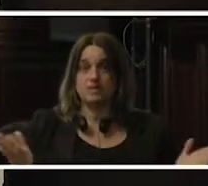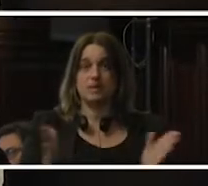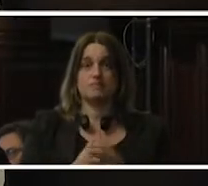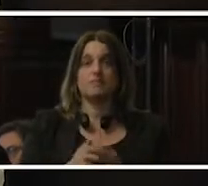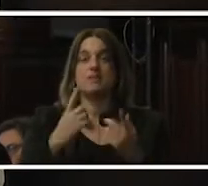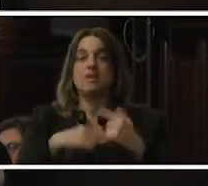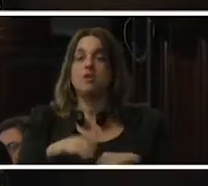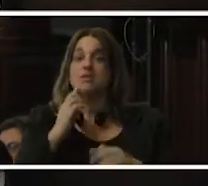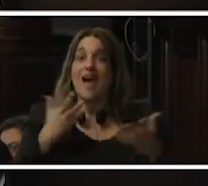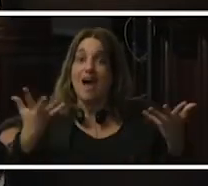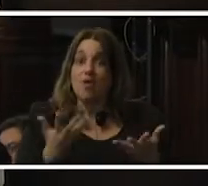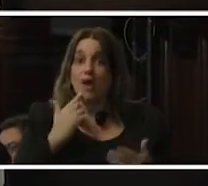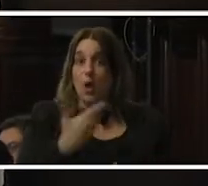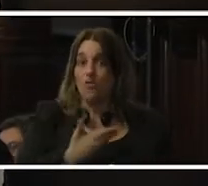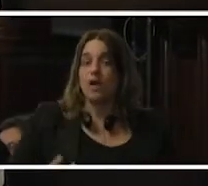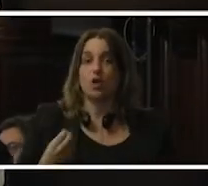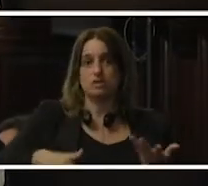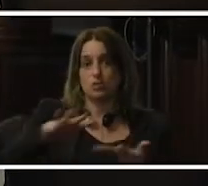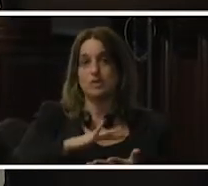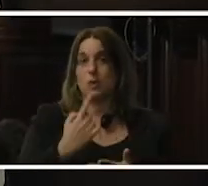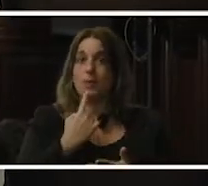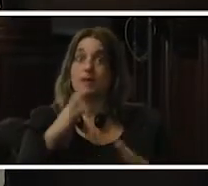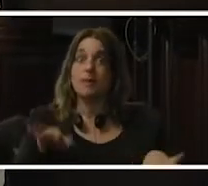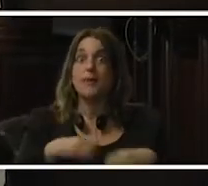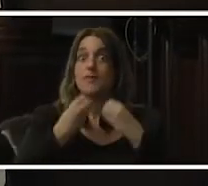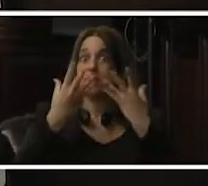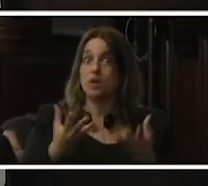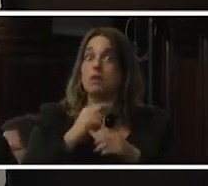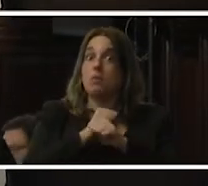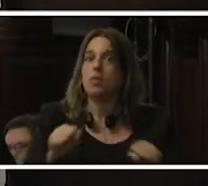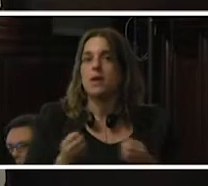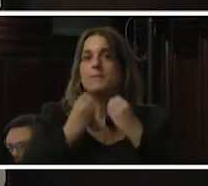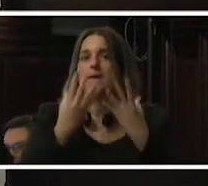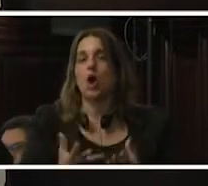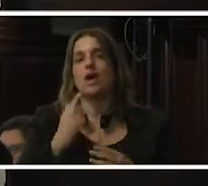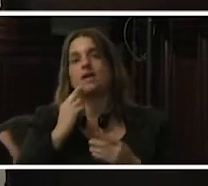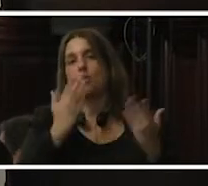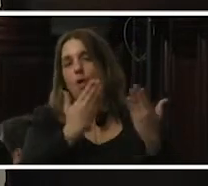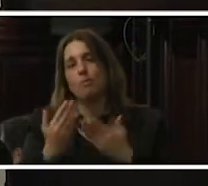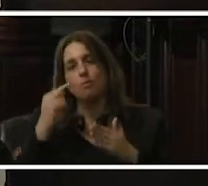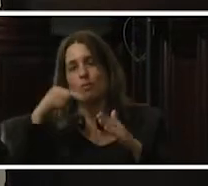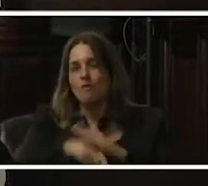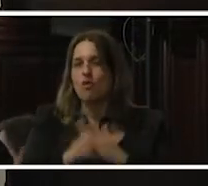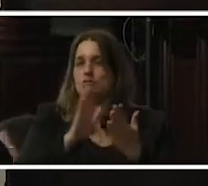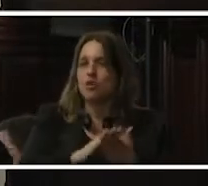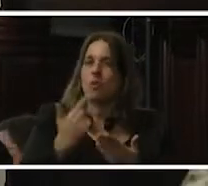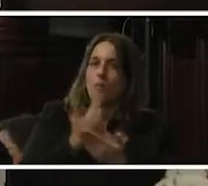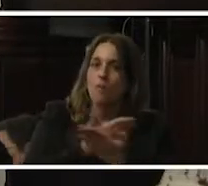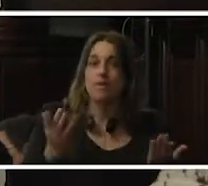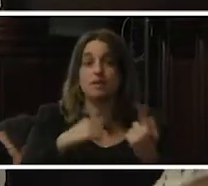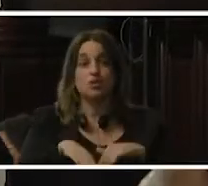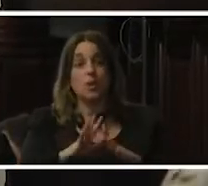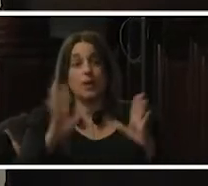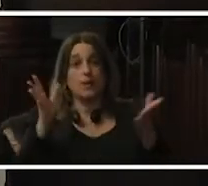El actual gobierno y las condiciones políticas favorables facilitaron estudios y publicaciones sobre los pueblos indígenas en